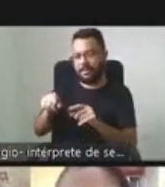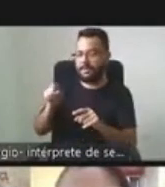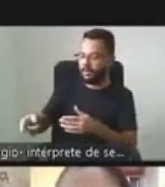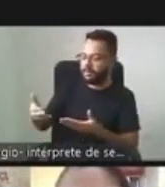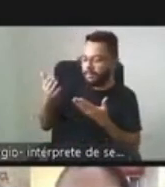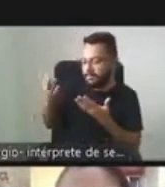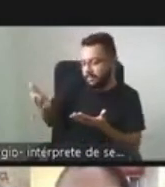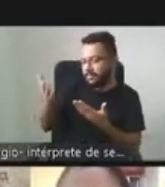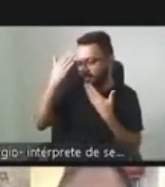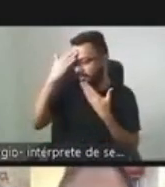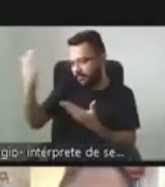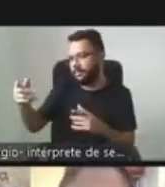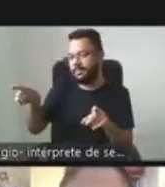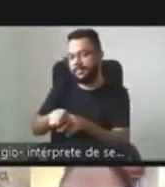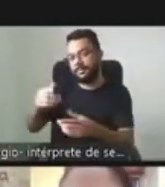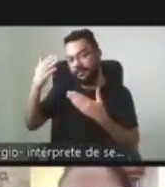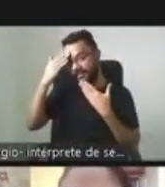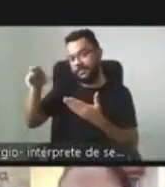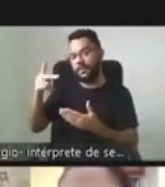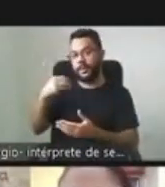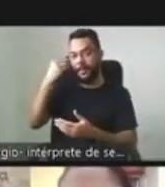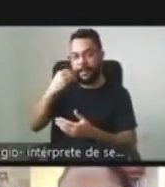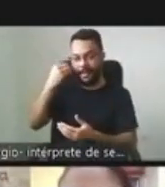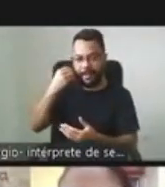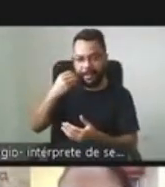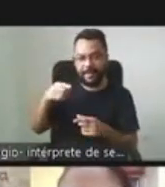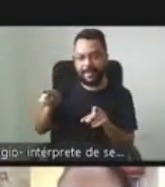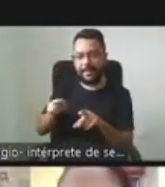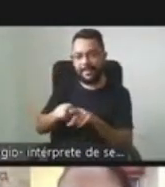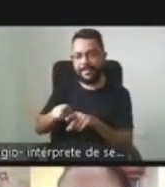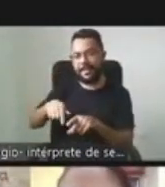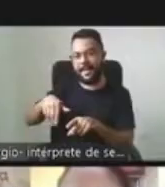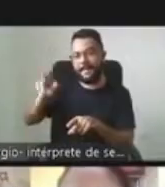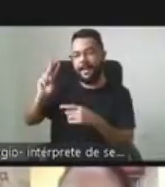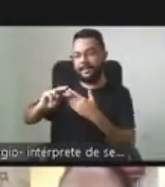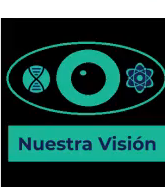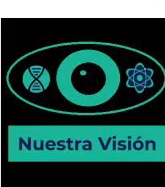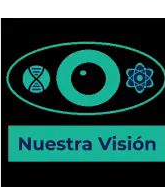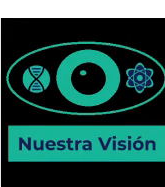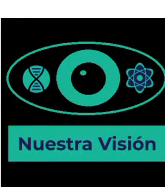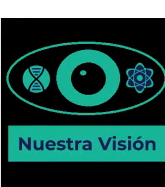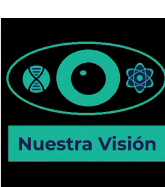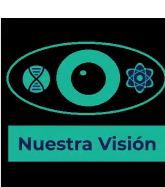gracias, y gracias porque desde tu experiencia creo que puedes ser mucho más empática con este tema.